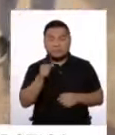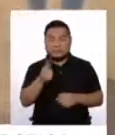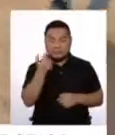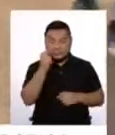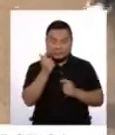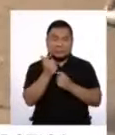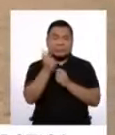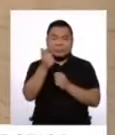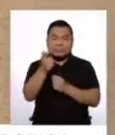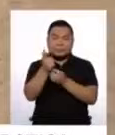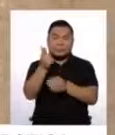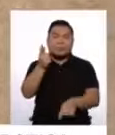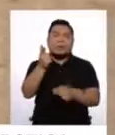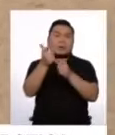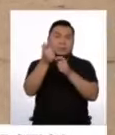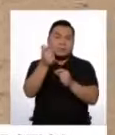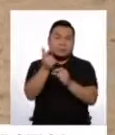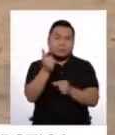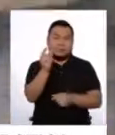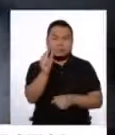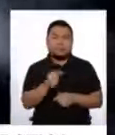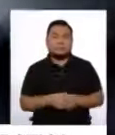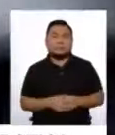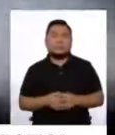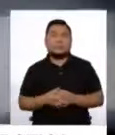son evidencia de lo que ocurrió.